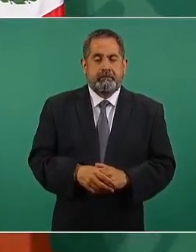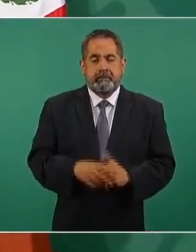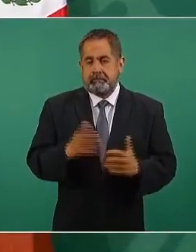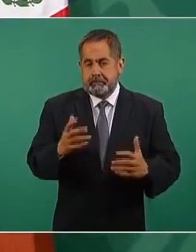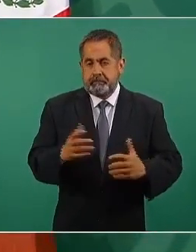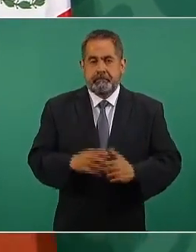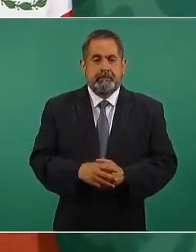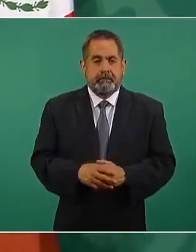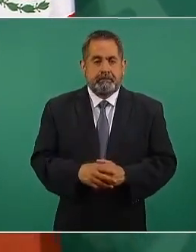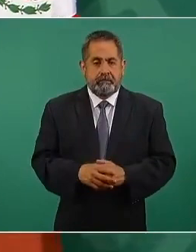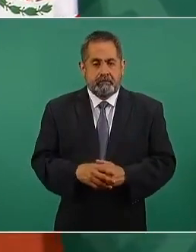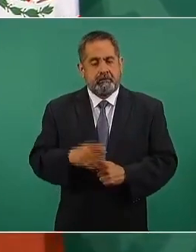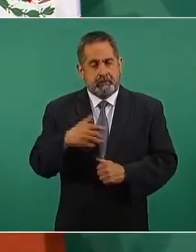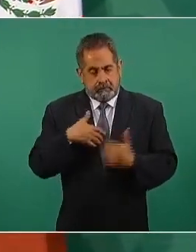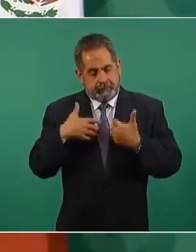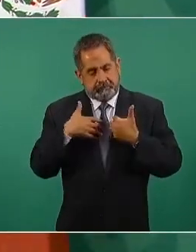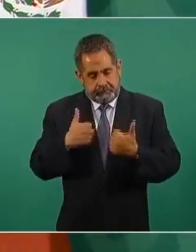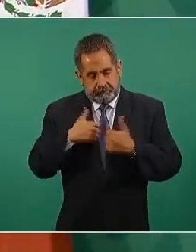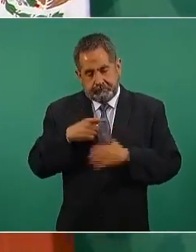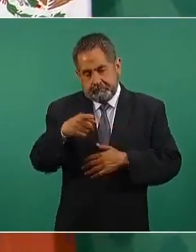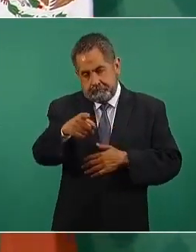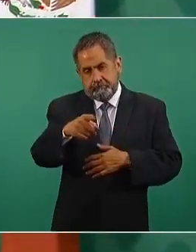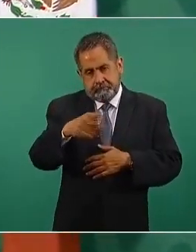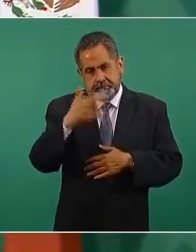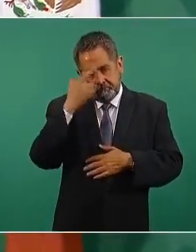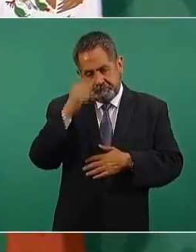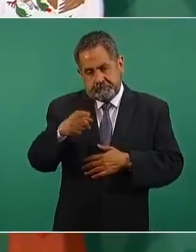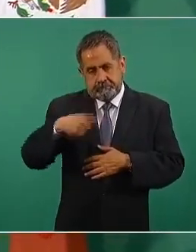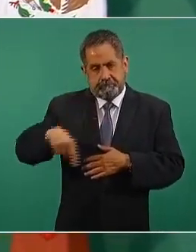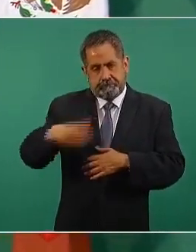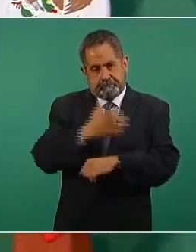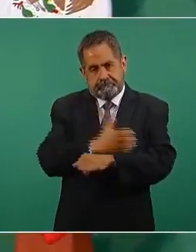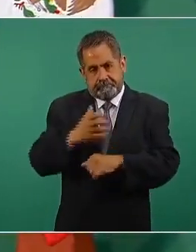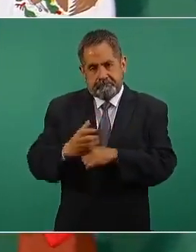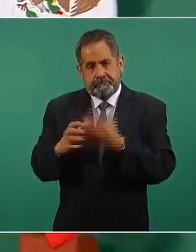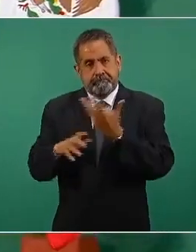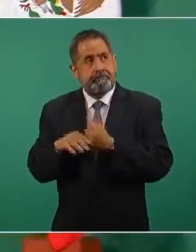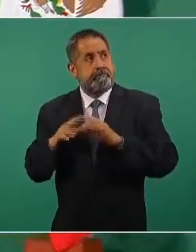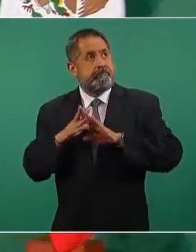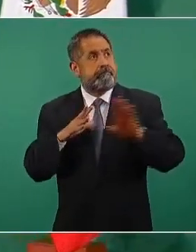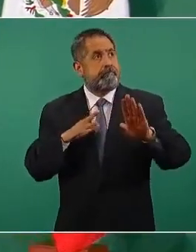Entonces, yo entiendo la situación de los compañeros, ¿no?